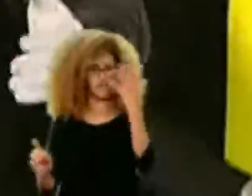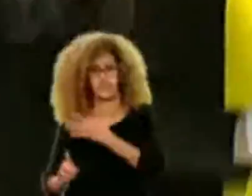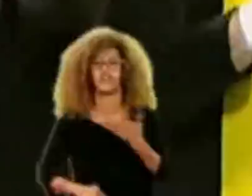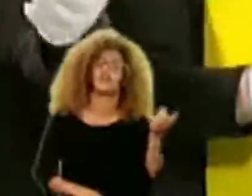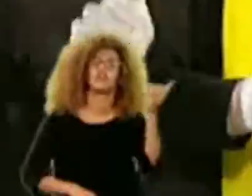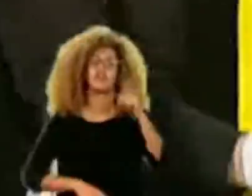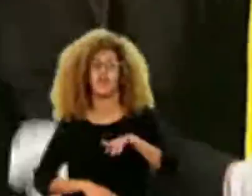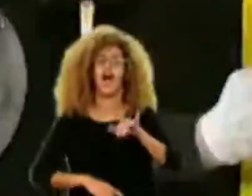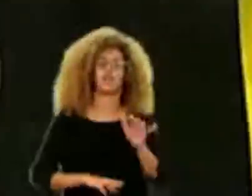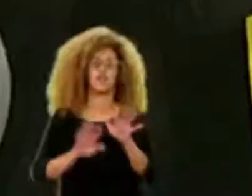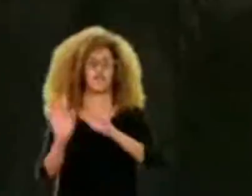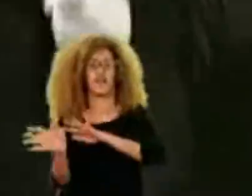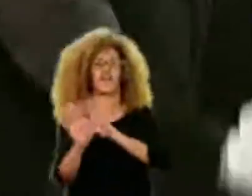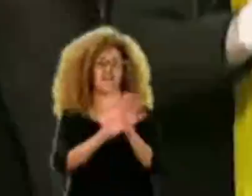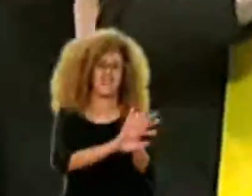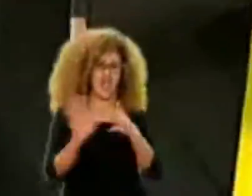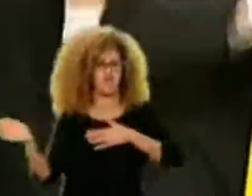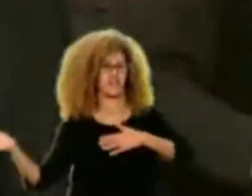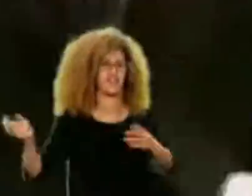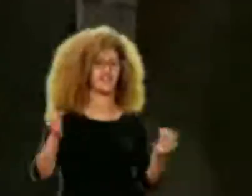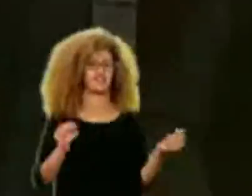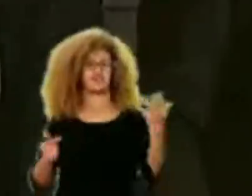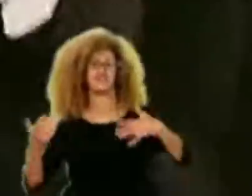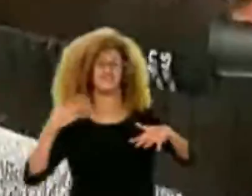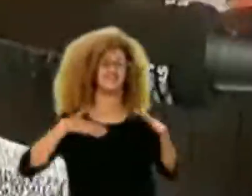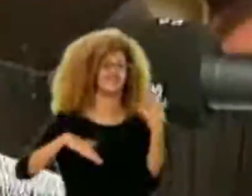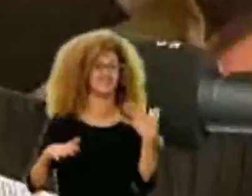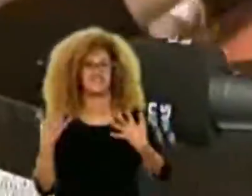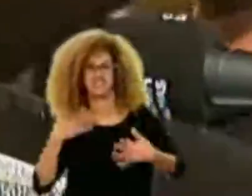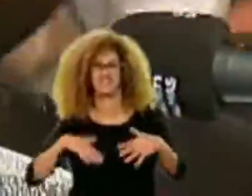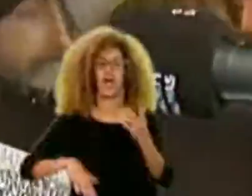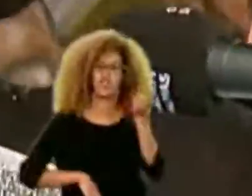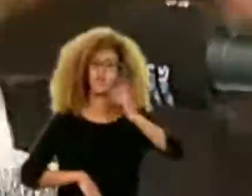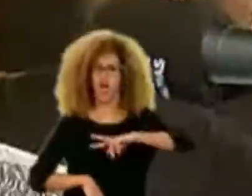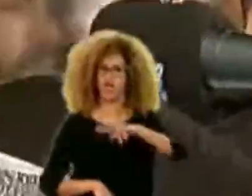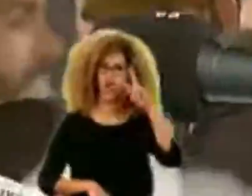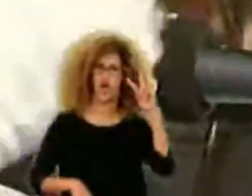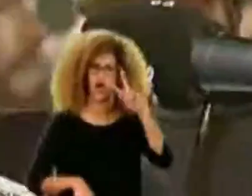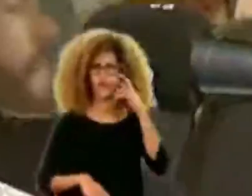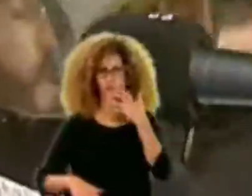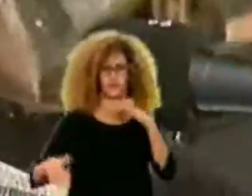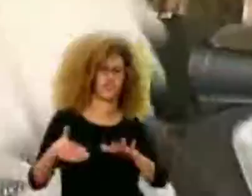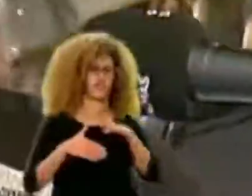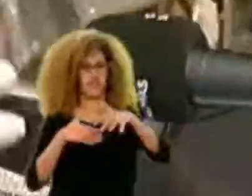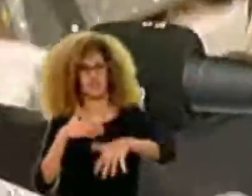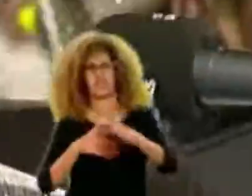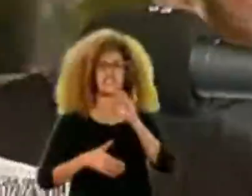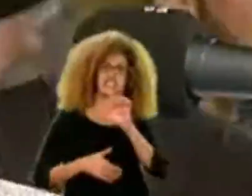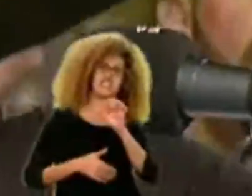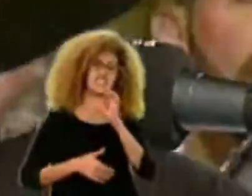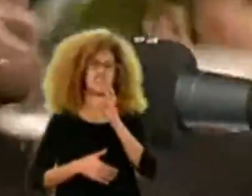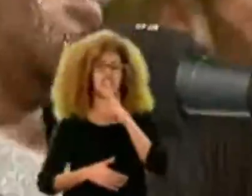Tenemos a las comparsas con su baile y alegría. A la atrás como Vulcano hacen la llarima sira. A las